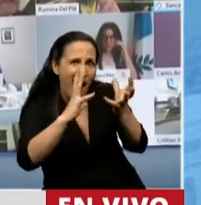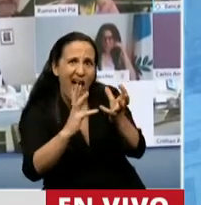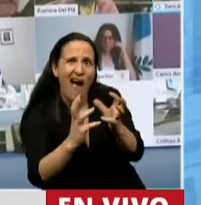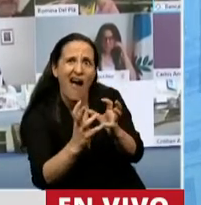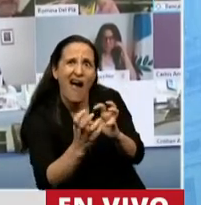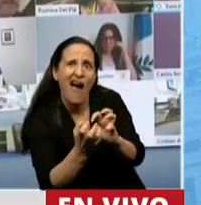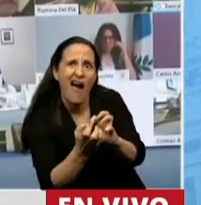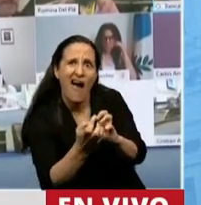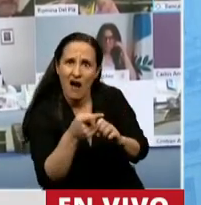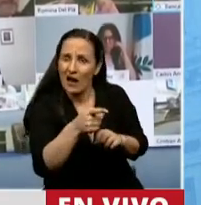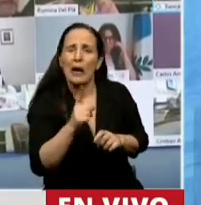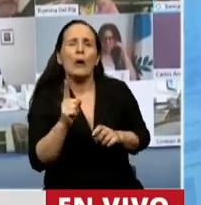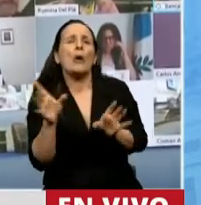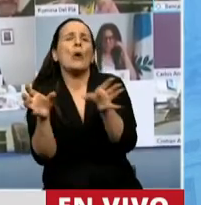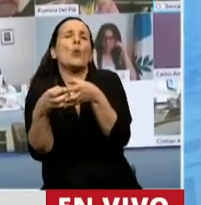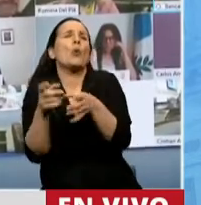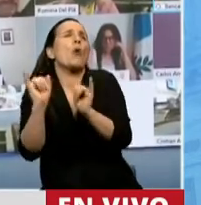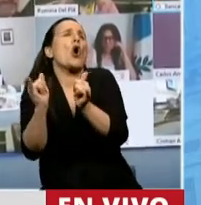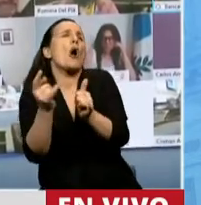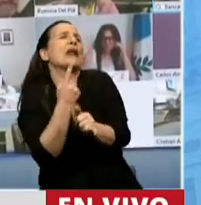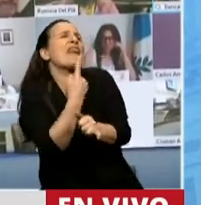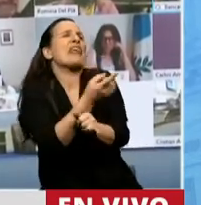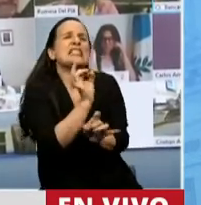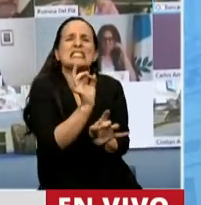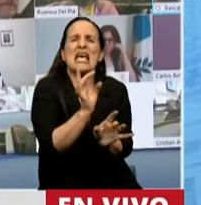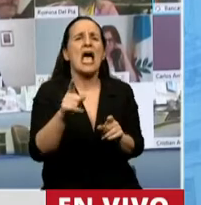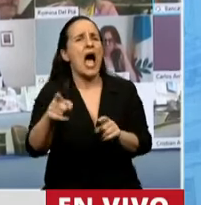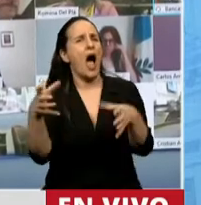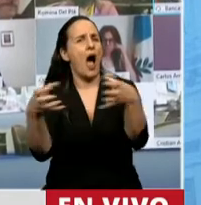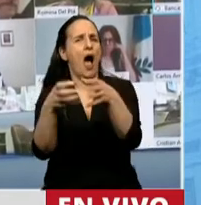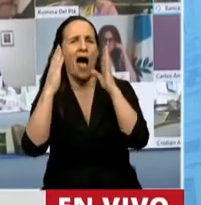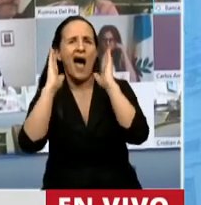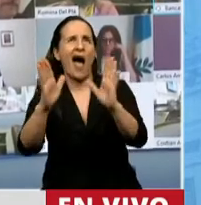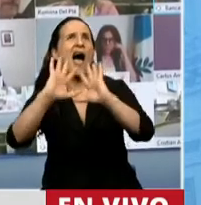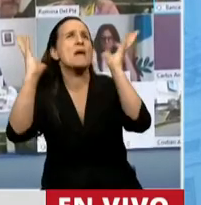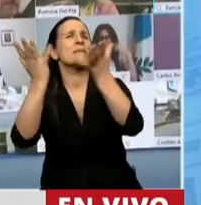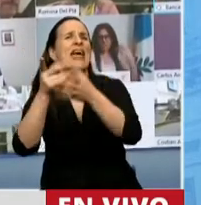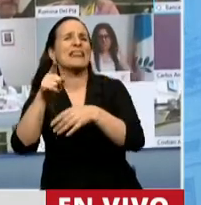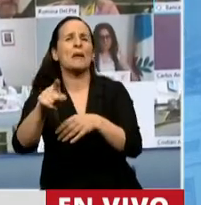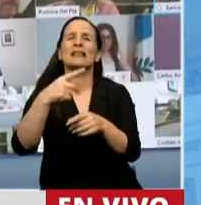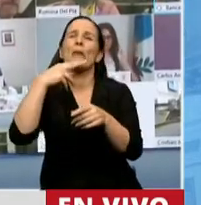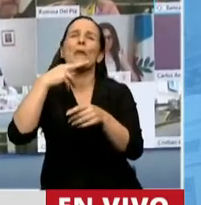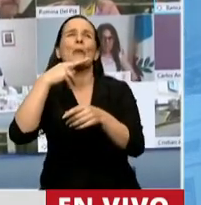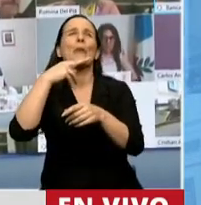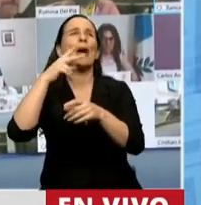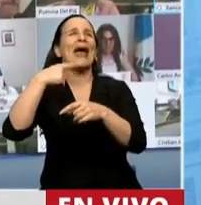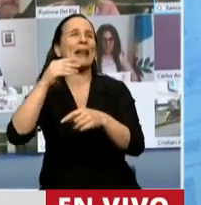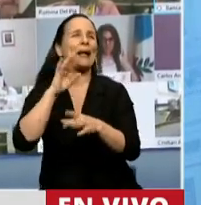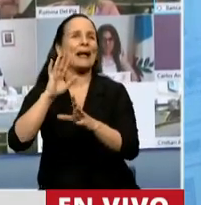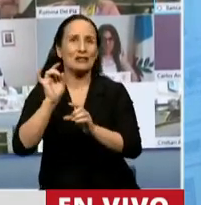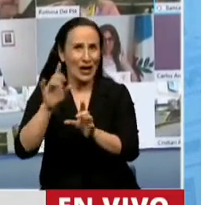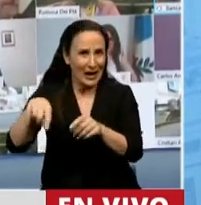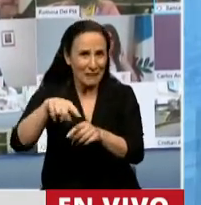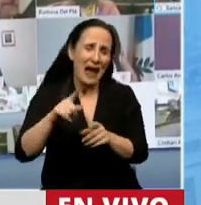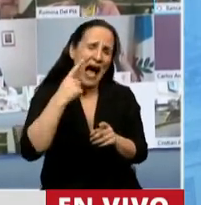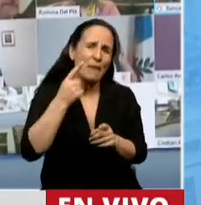que lo dice un grupo de pibes, ni que lo dicen las asociaciones ambientalistas, ni que lo dicen las asociaciones verdes? No estamos discutiendo si vamos a